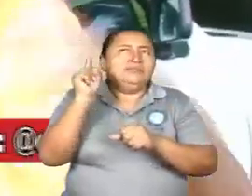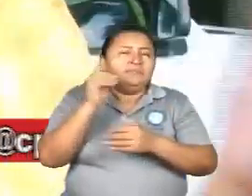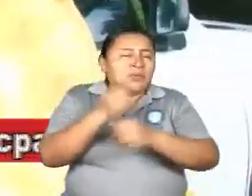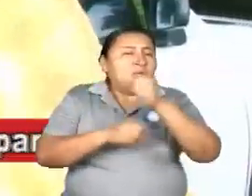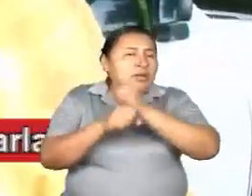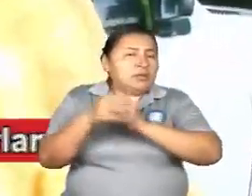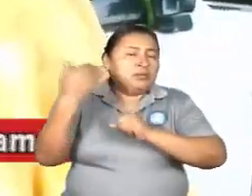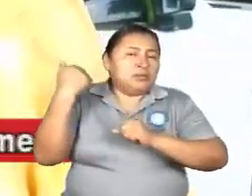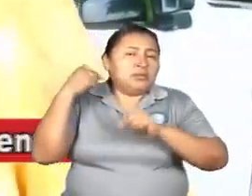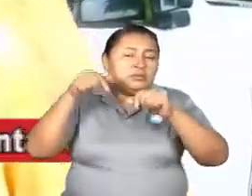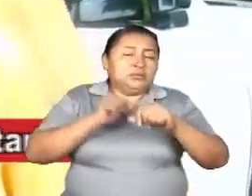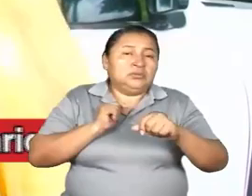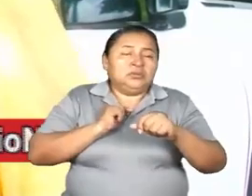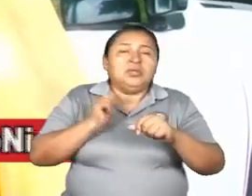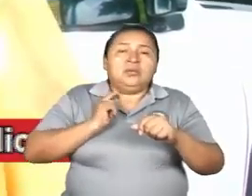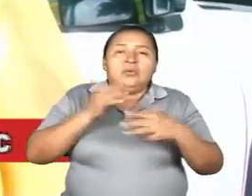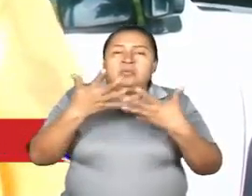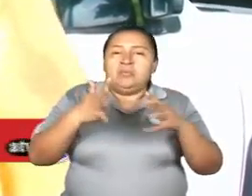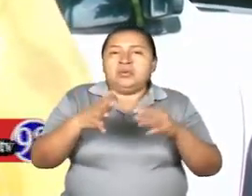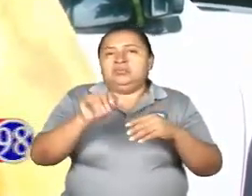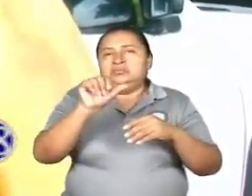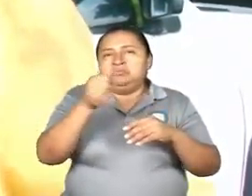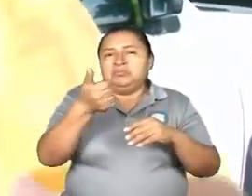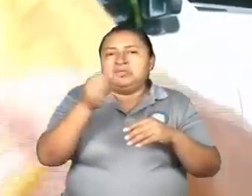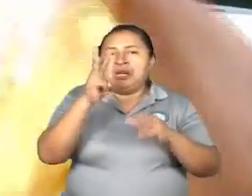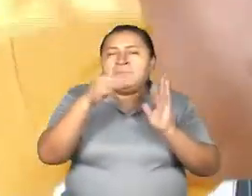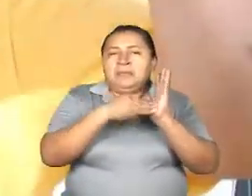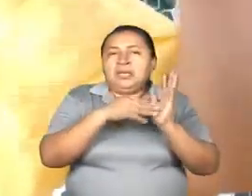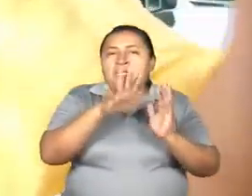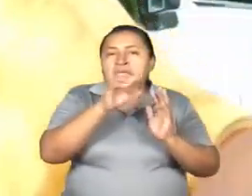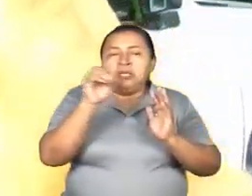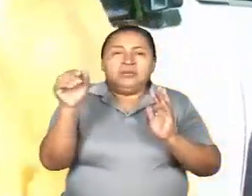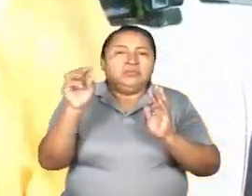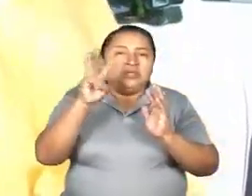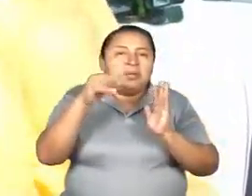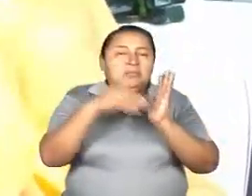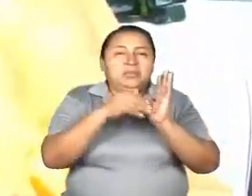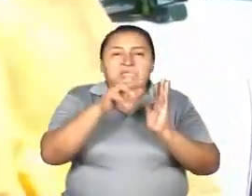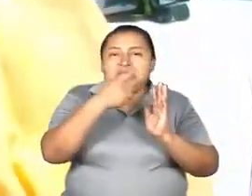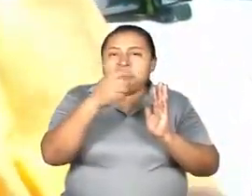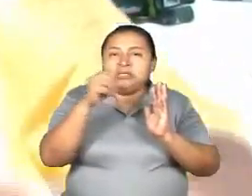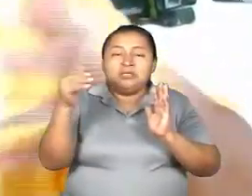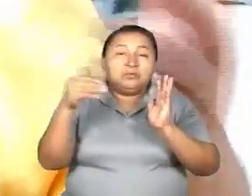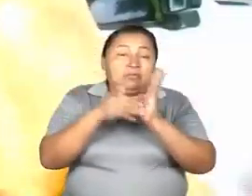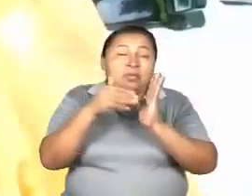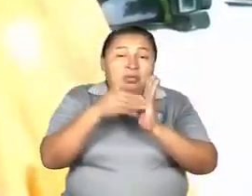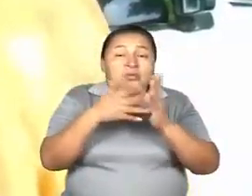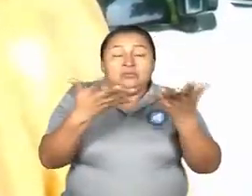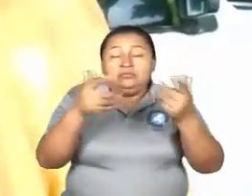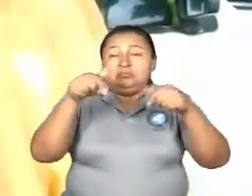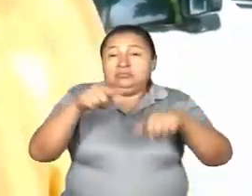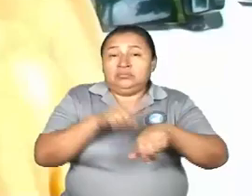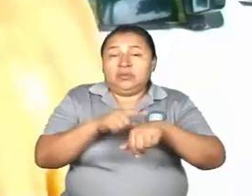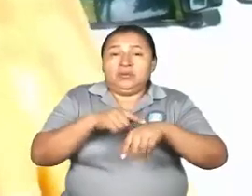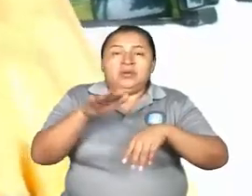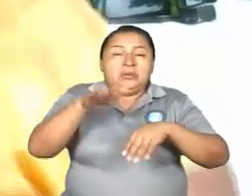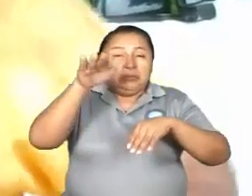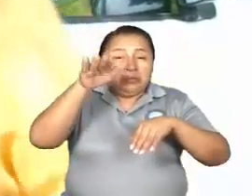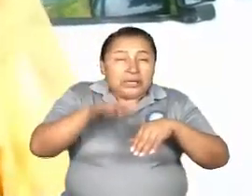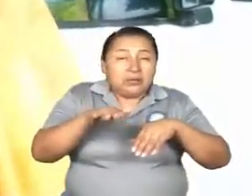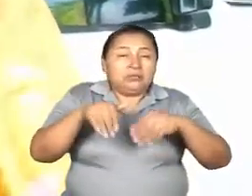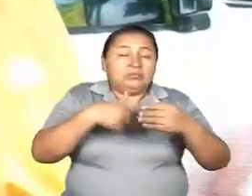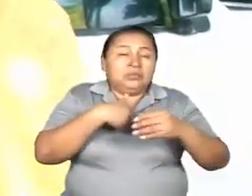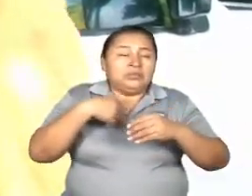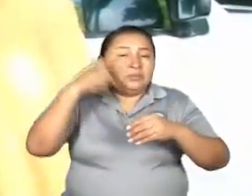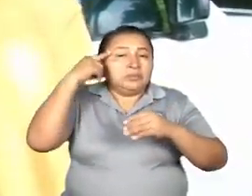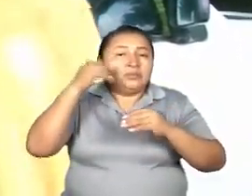En los buenos años que tuvimos, alrededor de unos 3.500, 3.700 millones. En esta temporada fue un poquito más baja, va a ser la